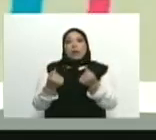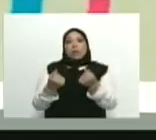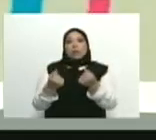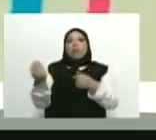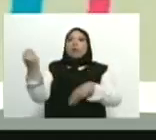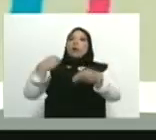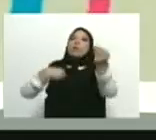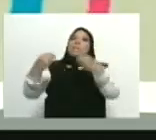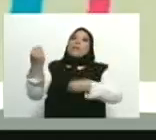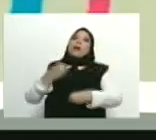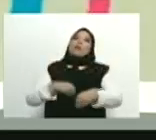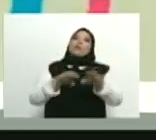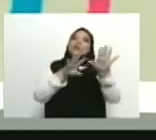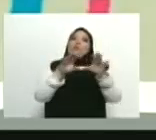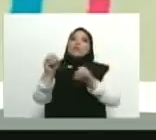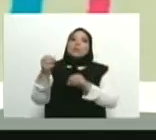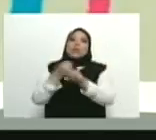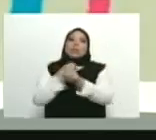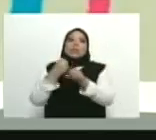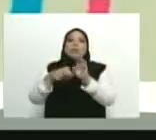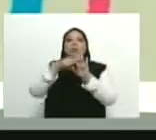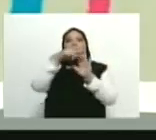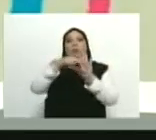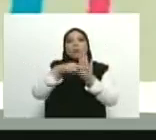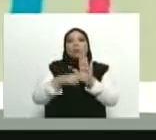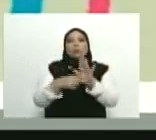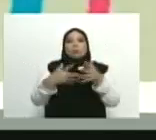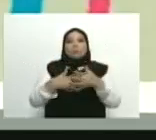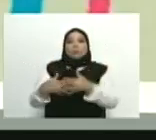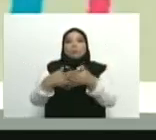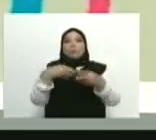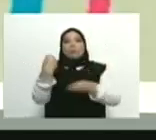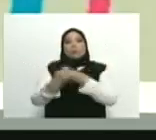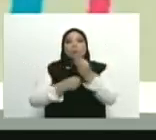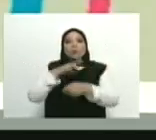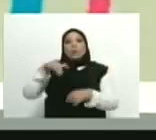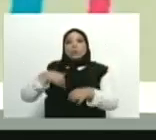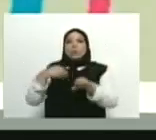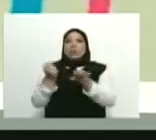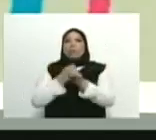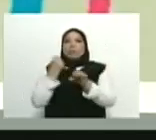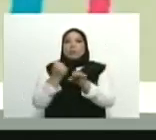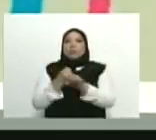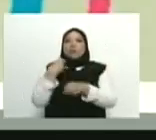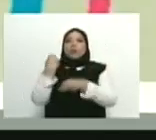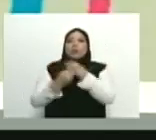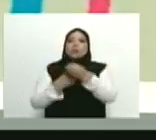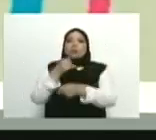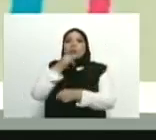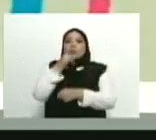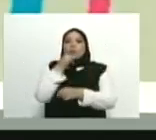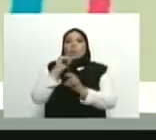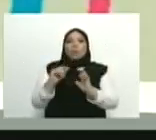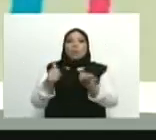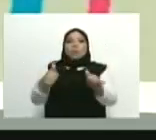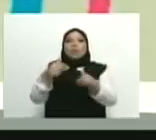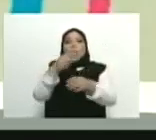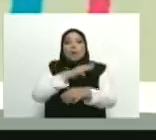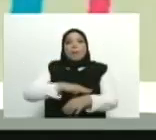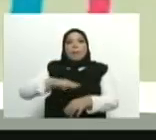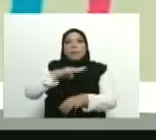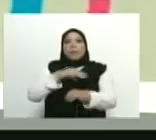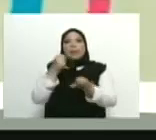más de 900 sanciones económicas que el imperialismo norteamericano ha lanzado como